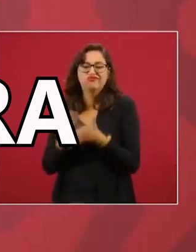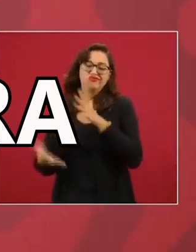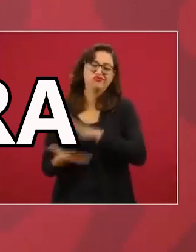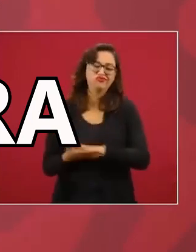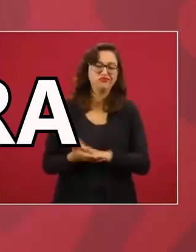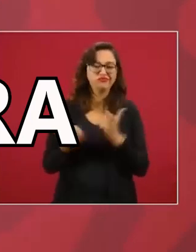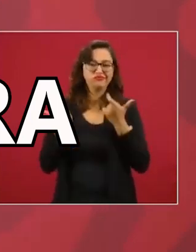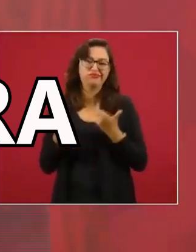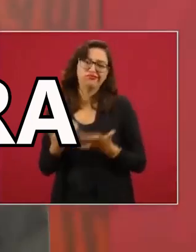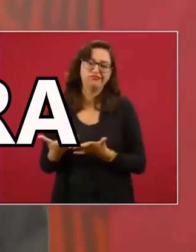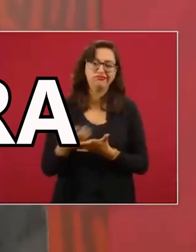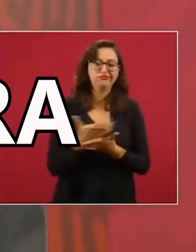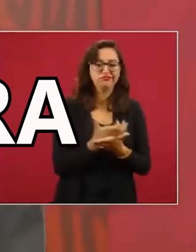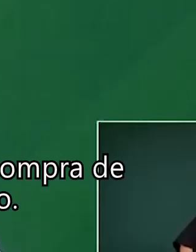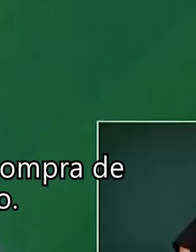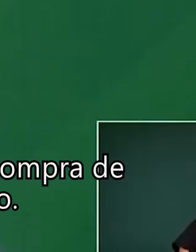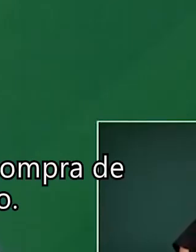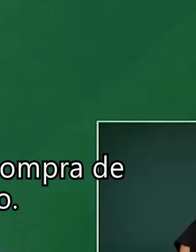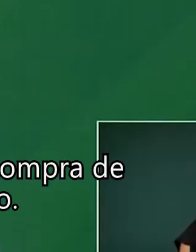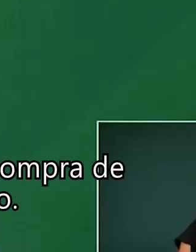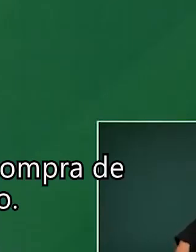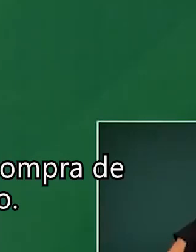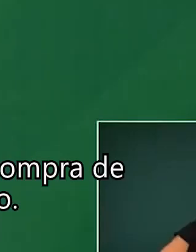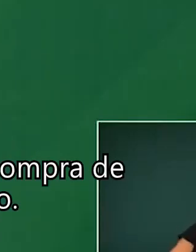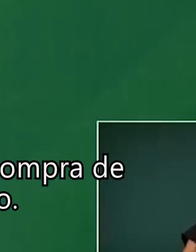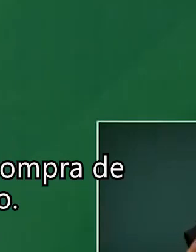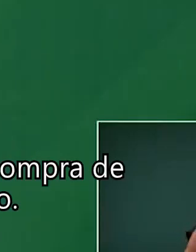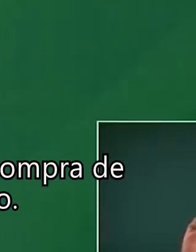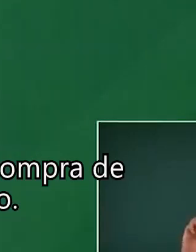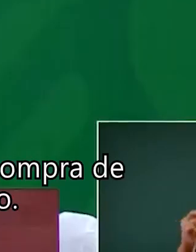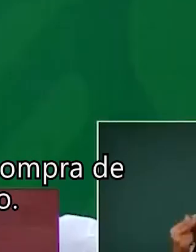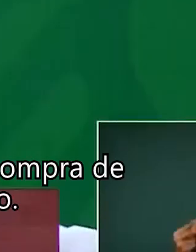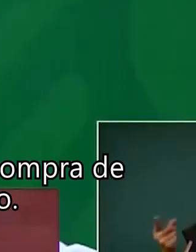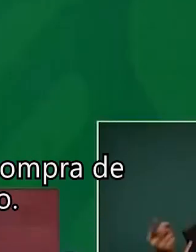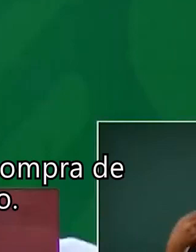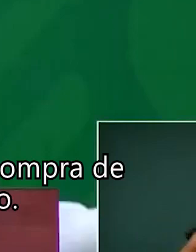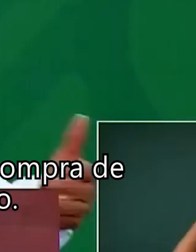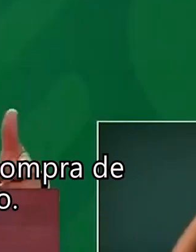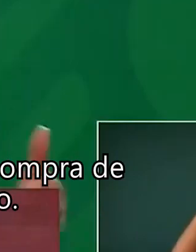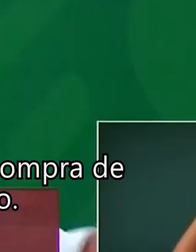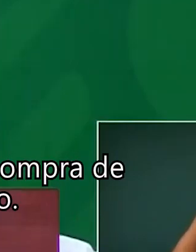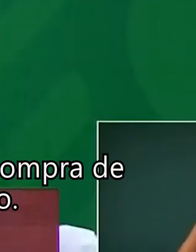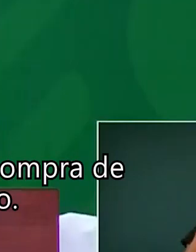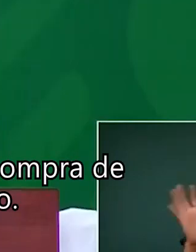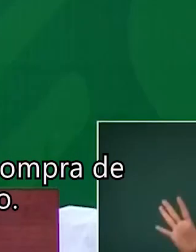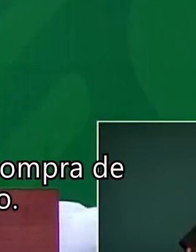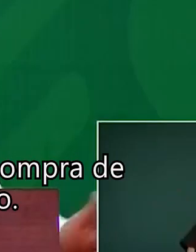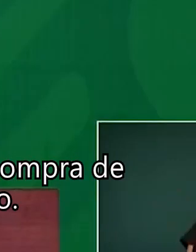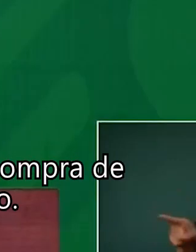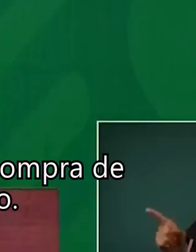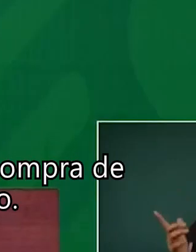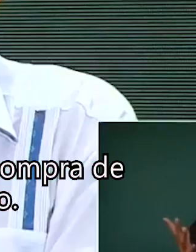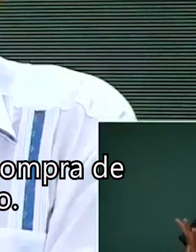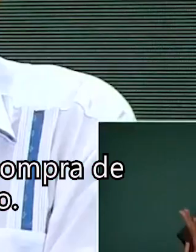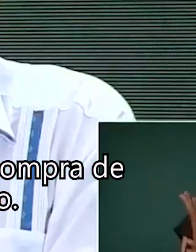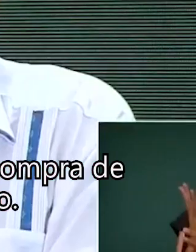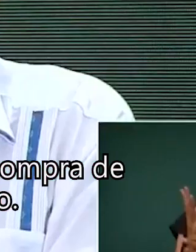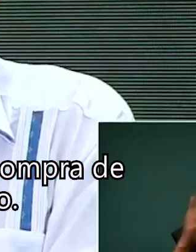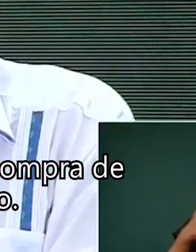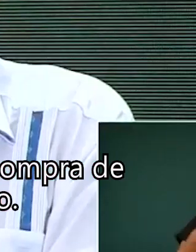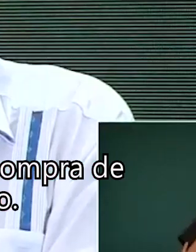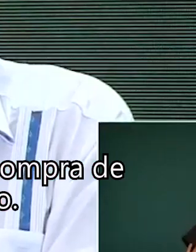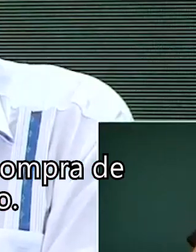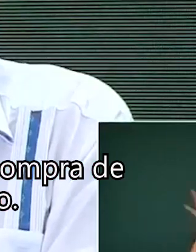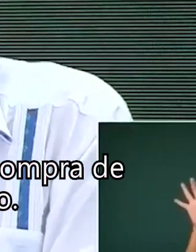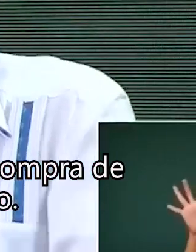En la mañanera, el presidente Andrés Manuel firmó el decreto con la ONU para la compra de medicamentos en el extranjero, con el objetivo de abastecer